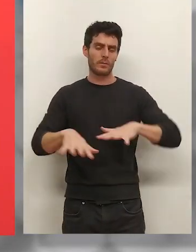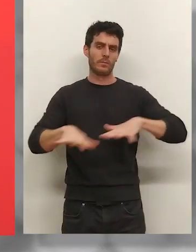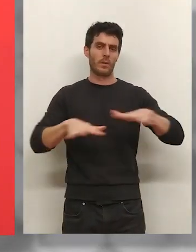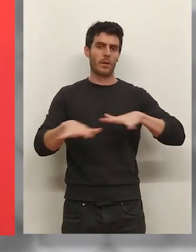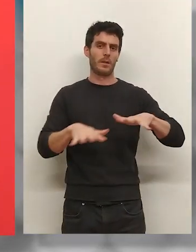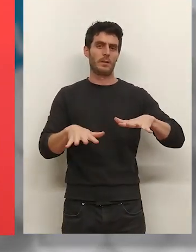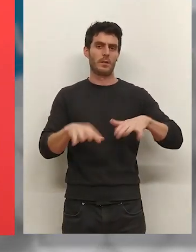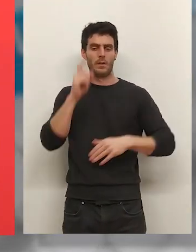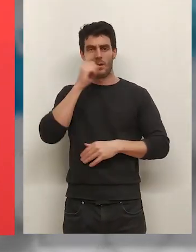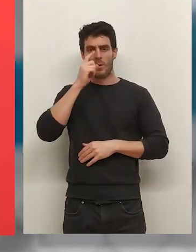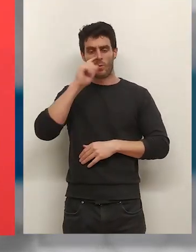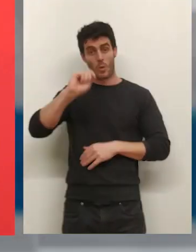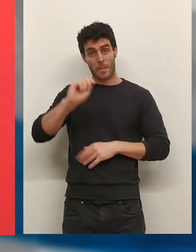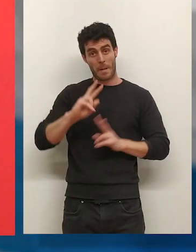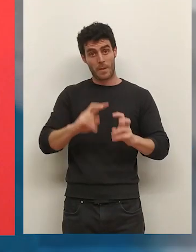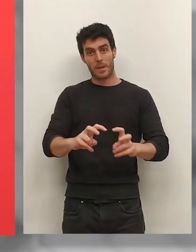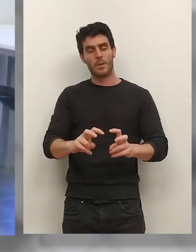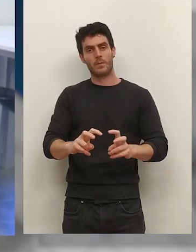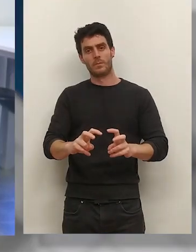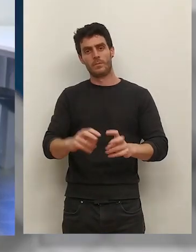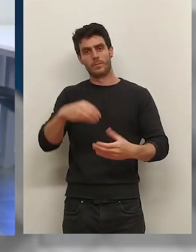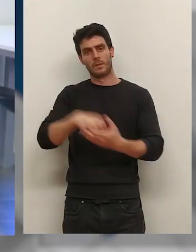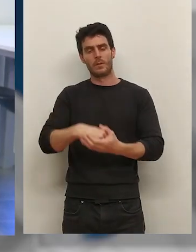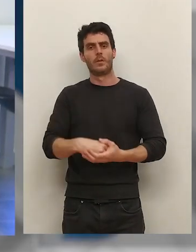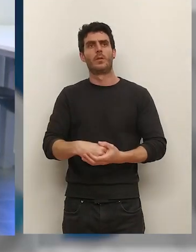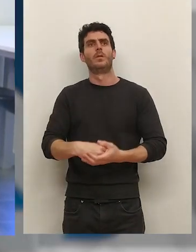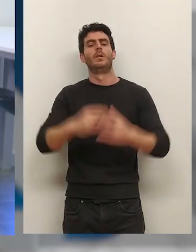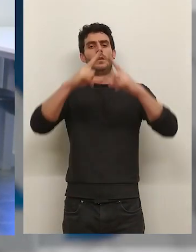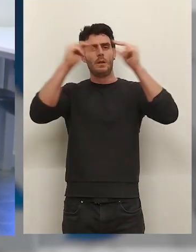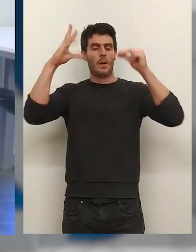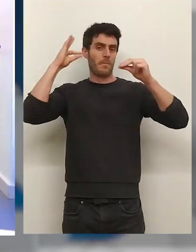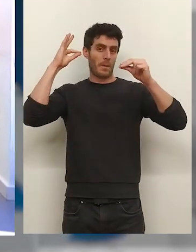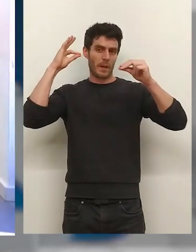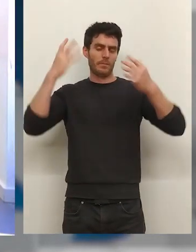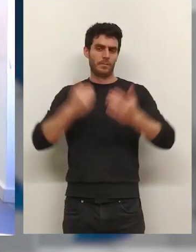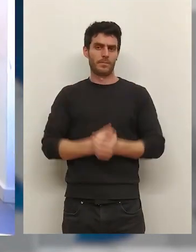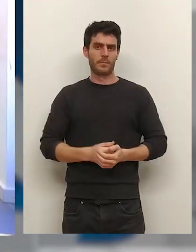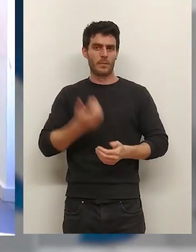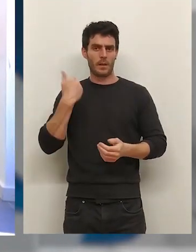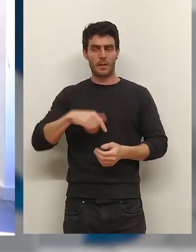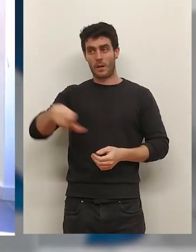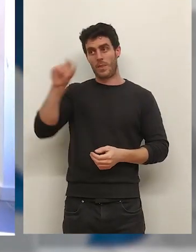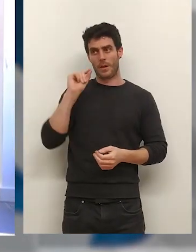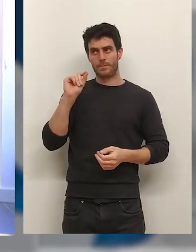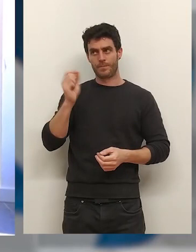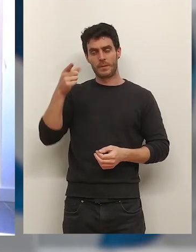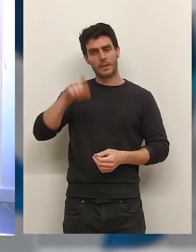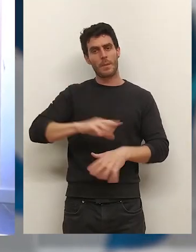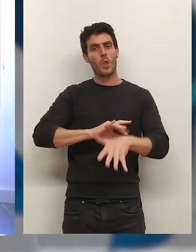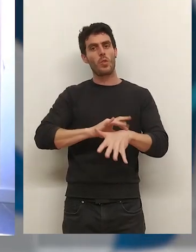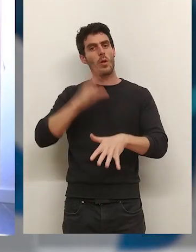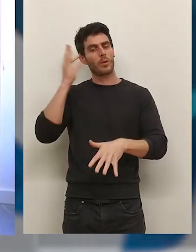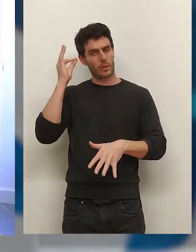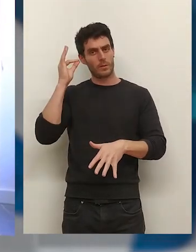se va a poner en marcha a primeros del mes de junio, consta de una enfermera en este caso, que ya está determinada, y